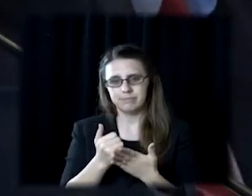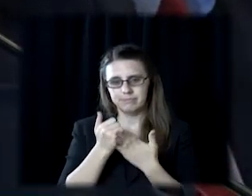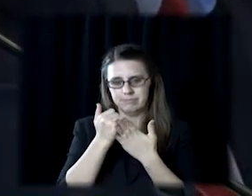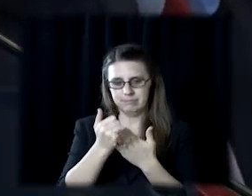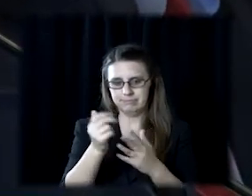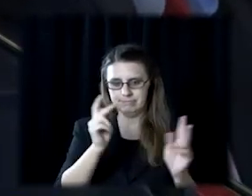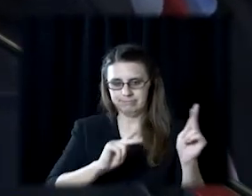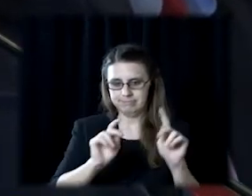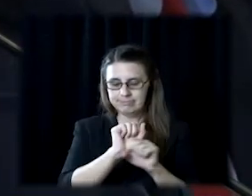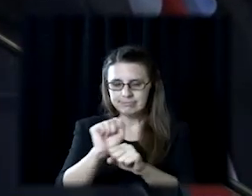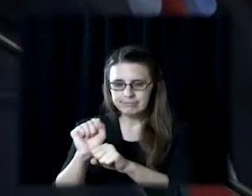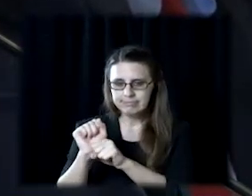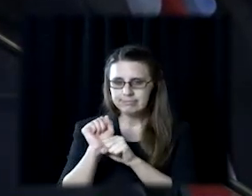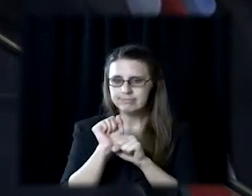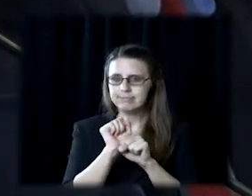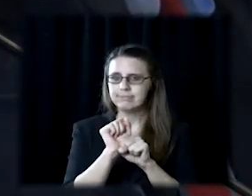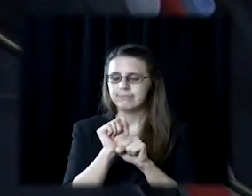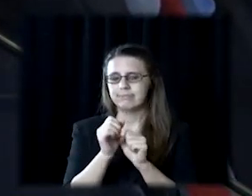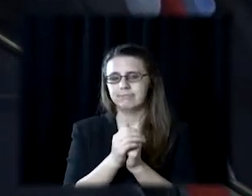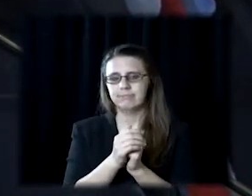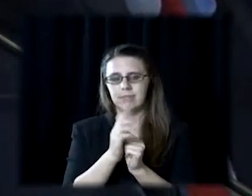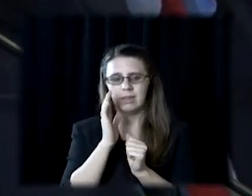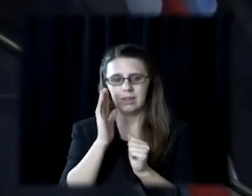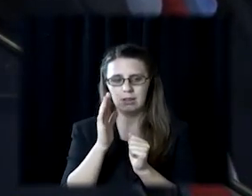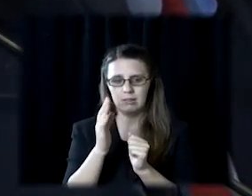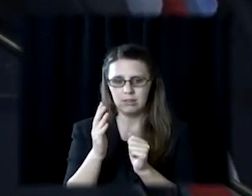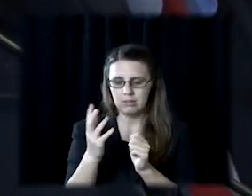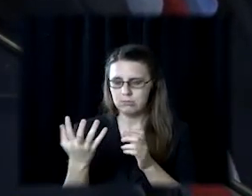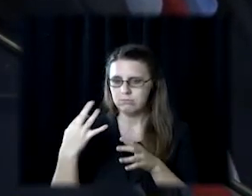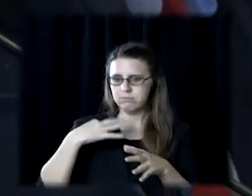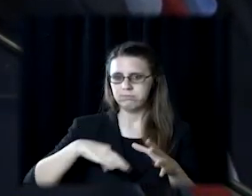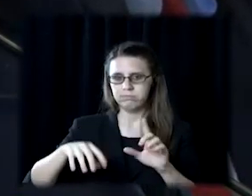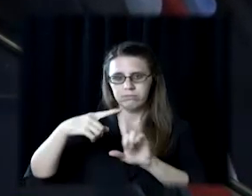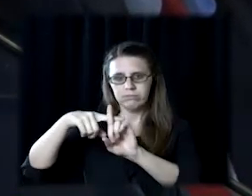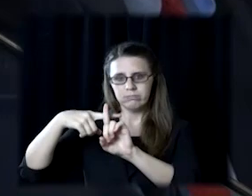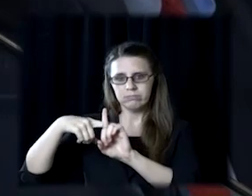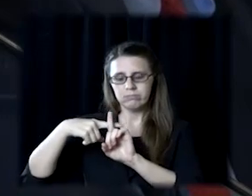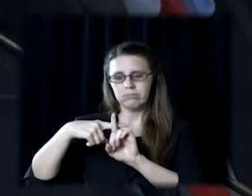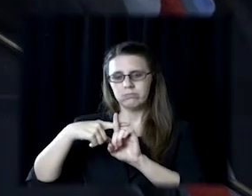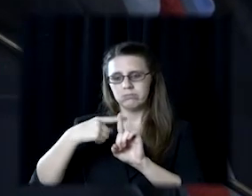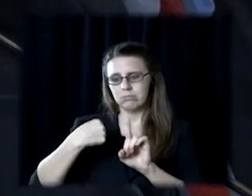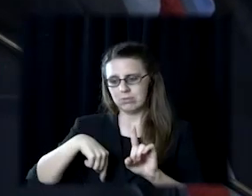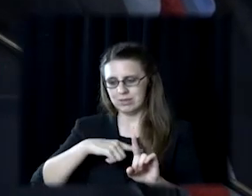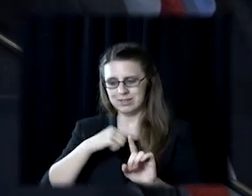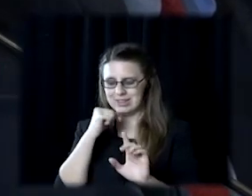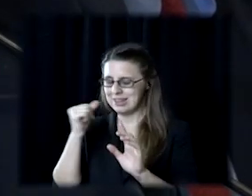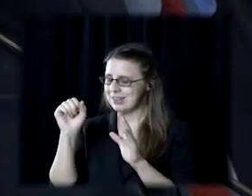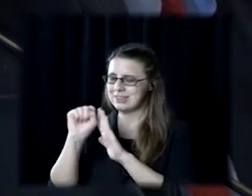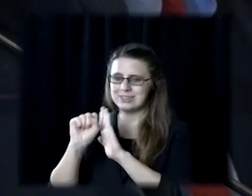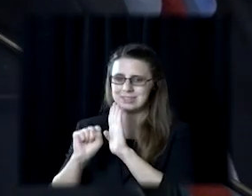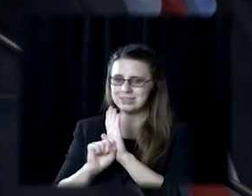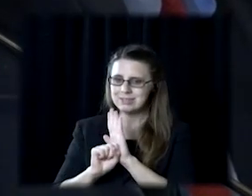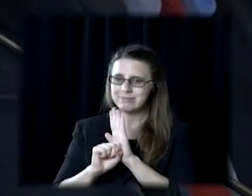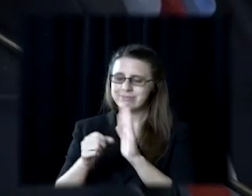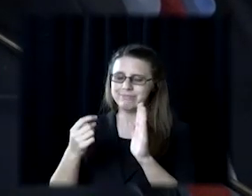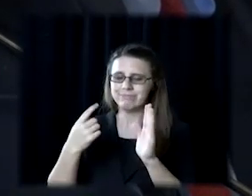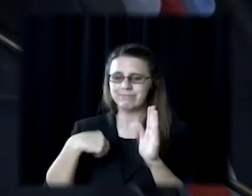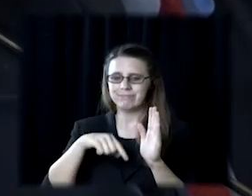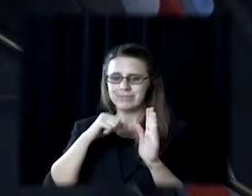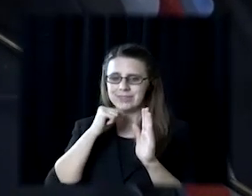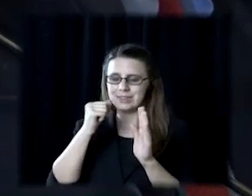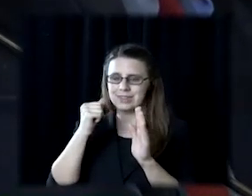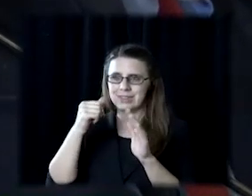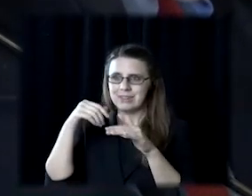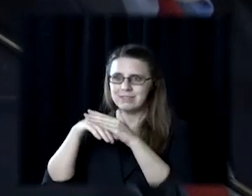laboral, ofreciendo un retorno de inversión positivo. Esta es una iniciativa crítica, ya que no somos un Estado y, por lo tanto, no tenemos acceso al programa